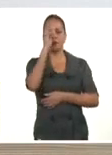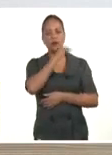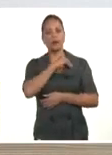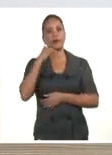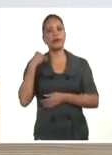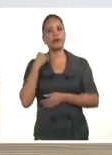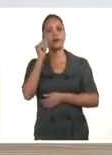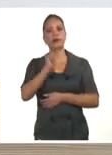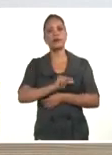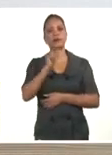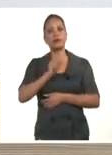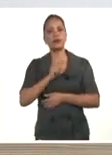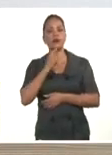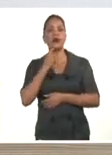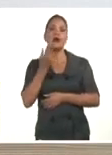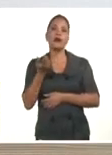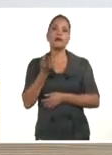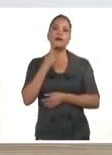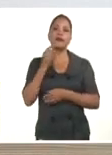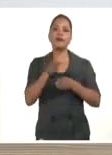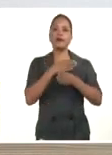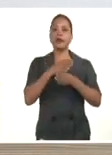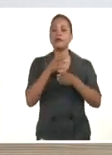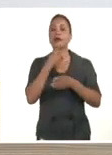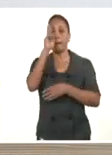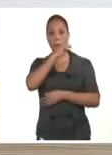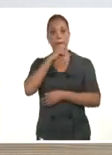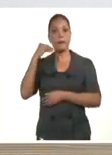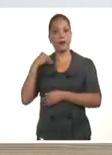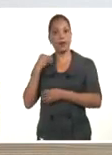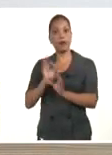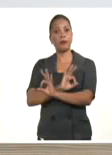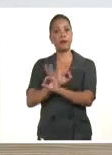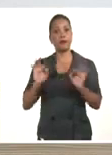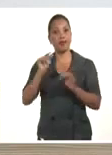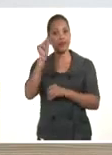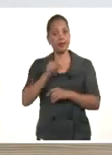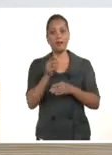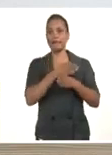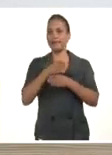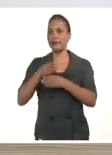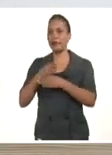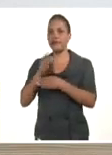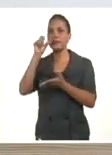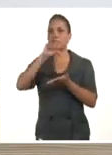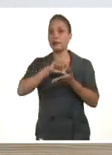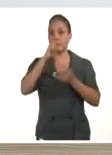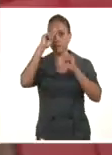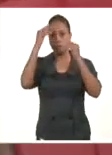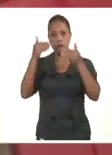los pacientes por los equipos multidisciplinarios, con especialistas de diferentes centros de salud.